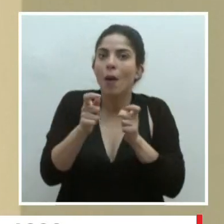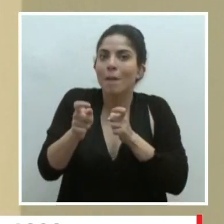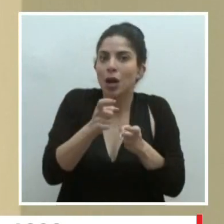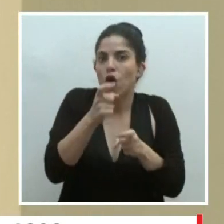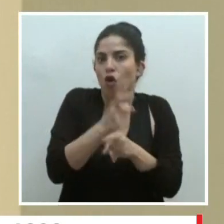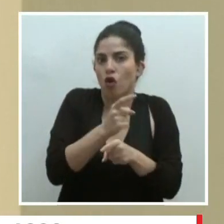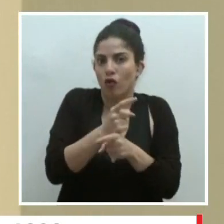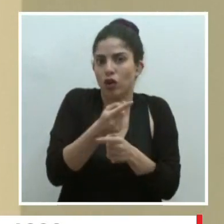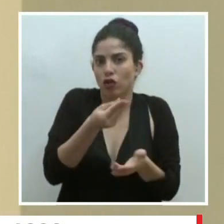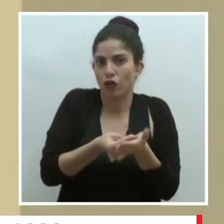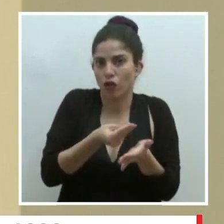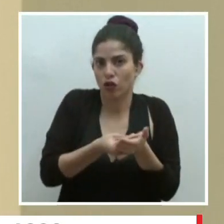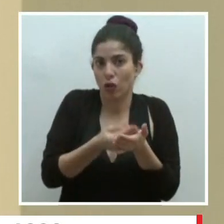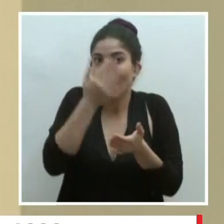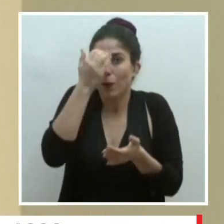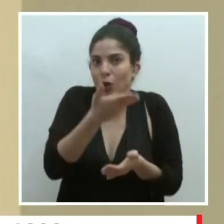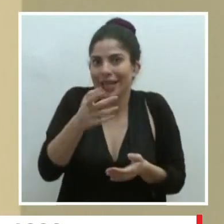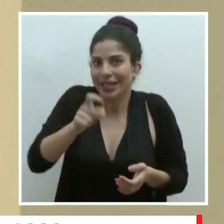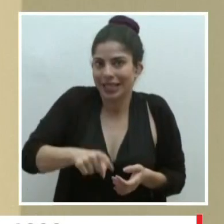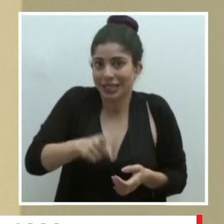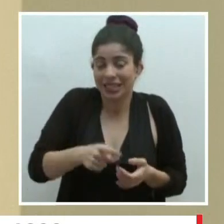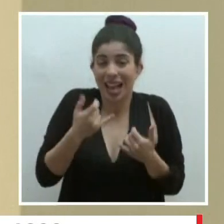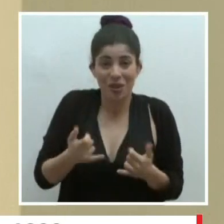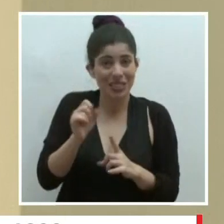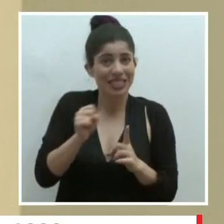esos recursos que se requieren, porque esta es